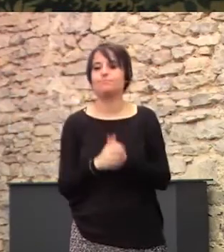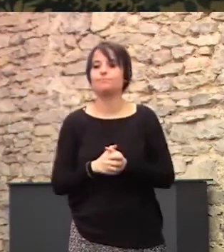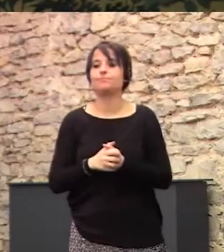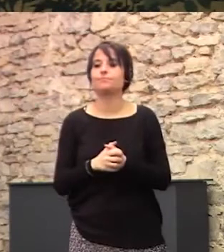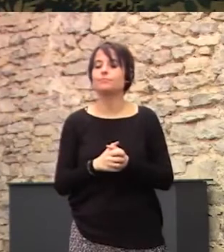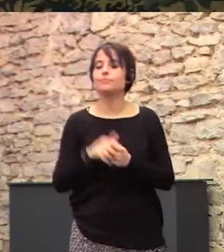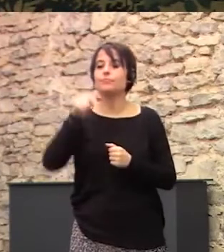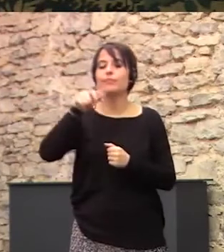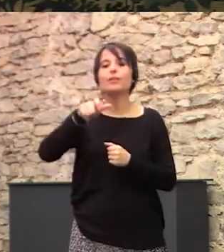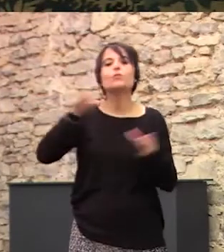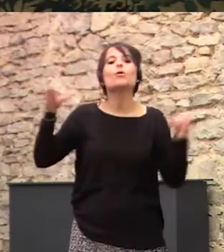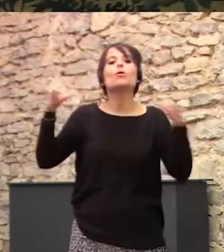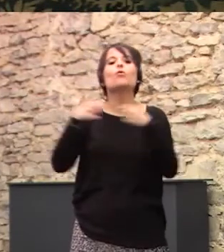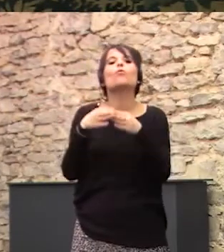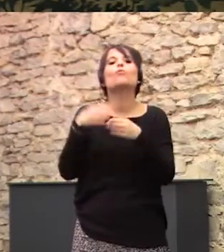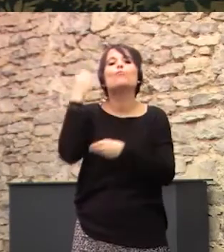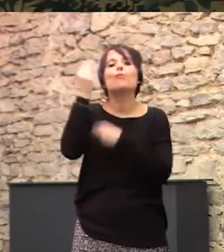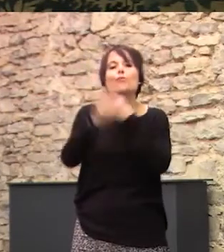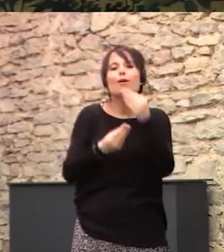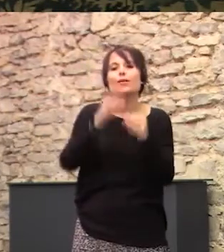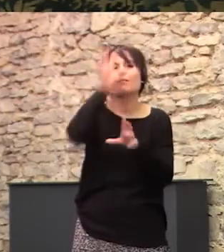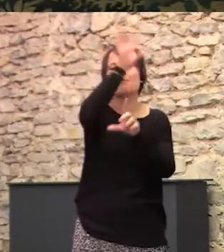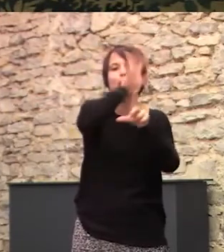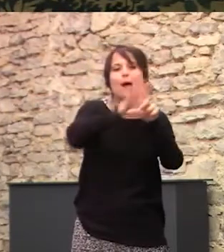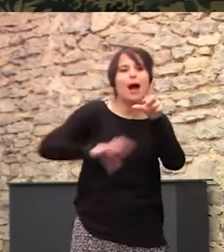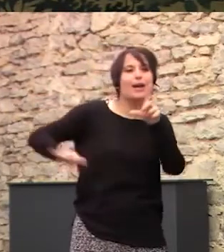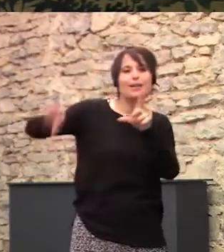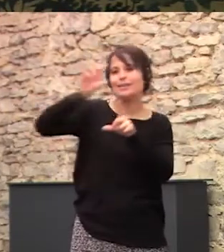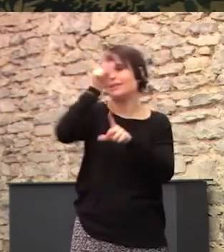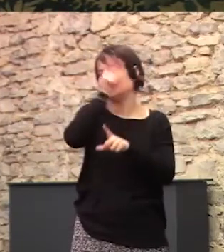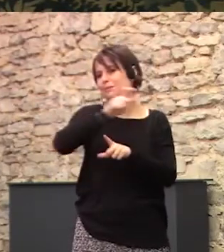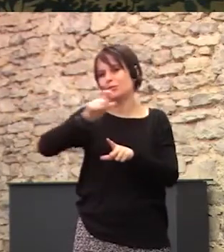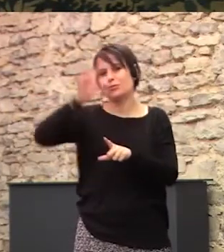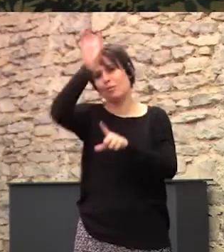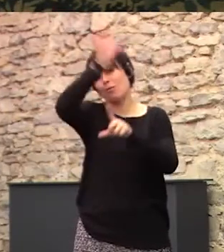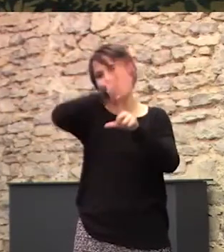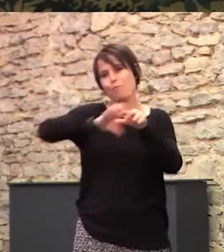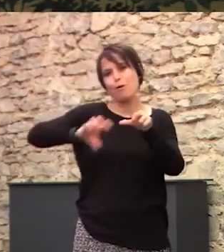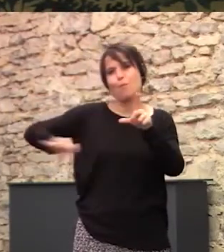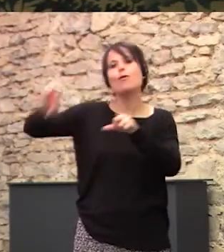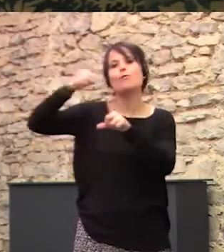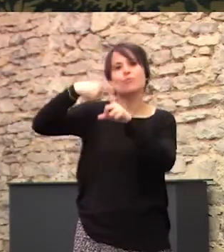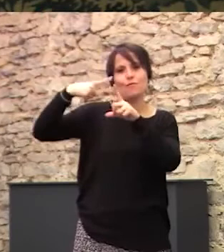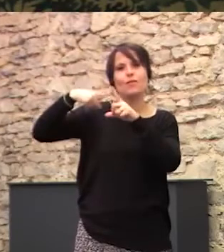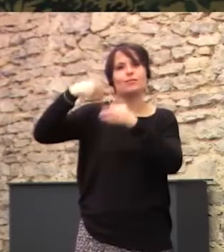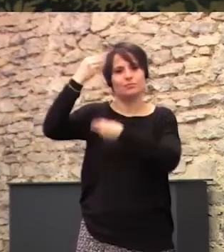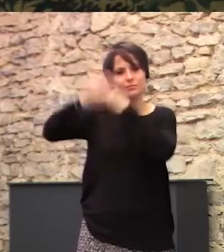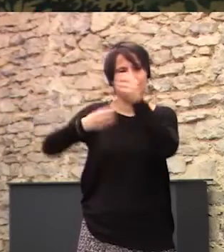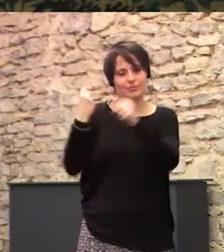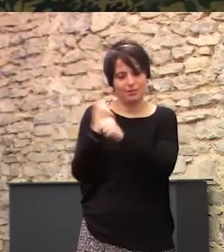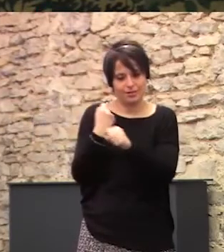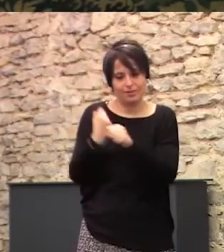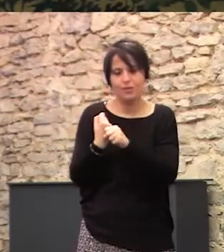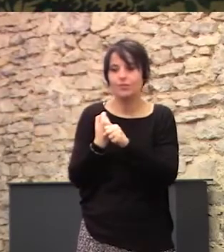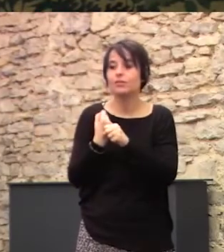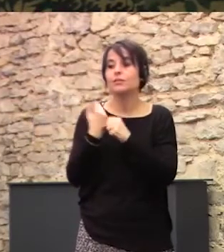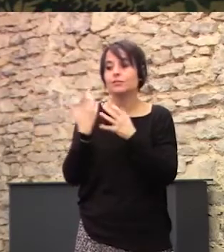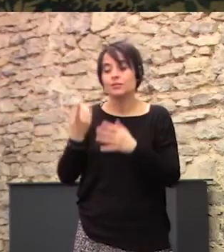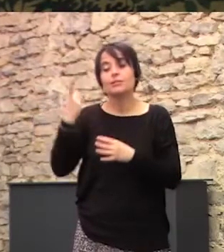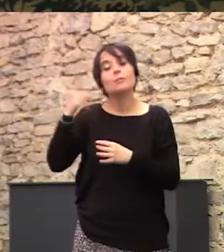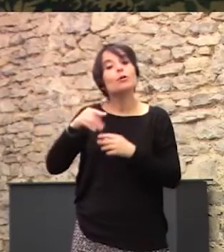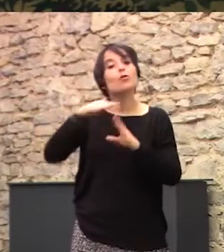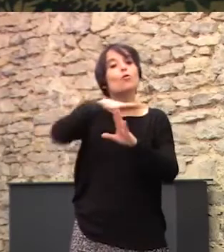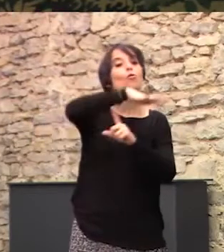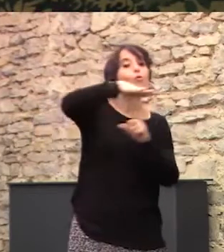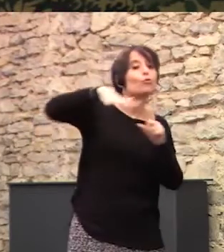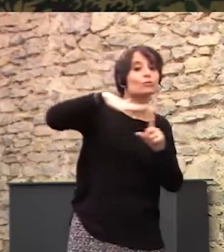de militantes presentes en numerosos países de diferentes continentes. Bueno, los contextos y las necesidades son diferentes